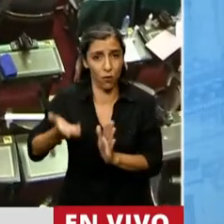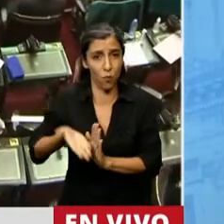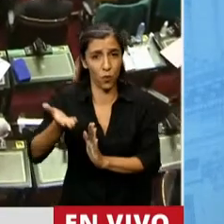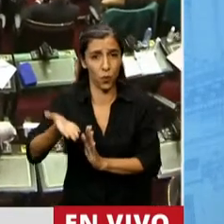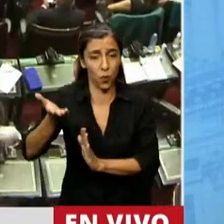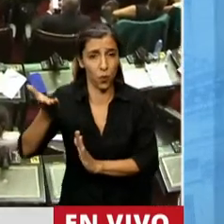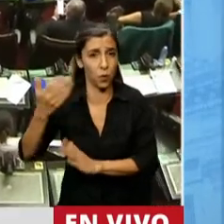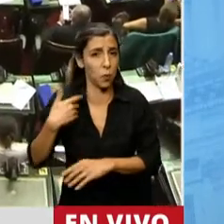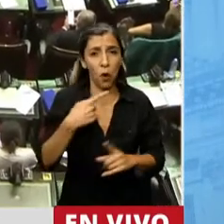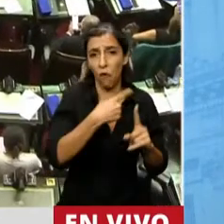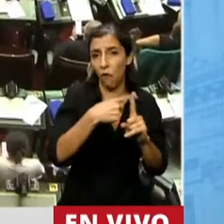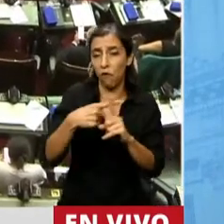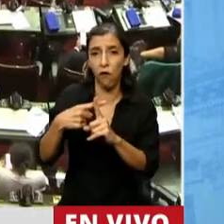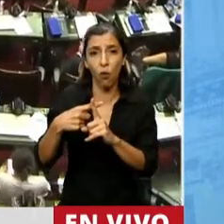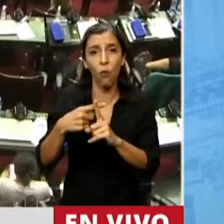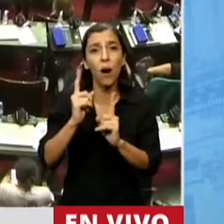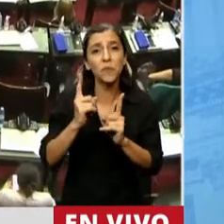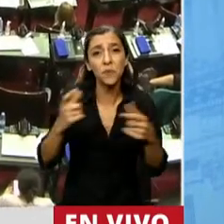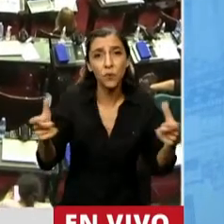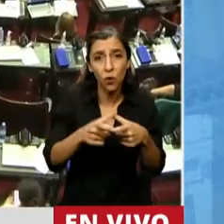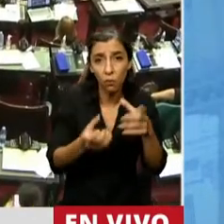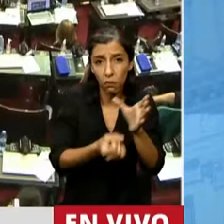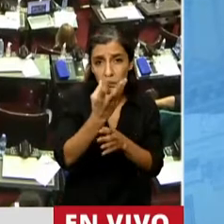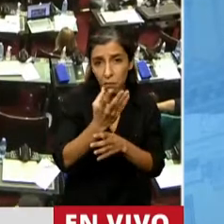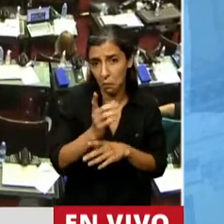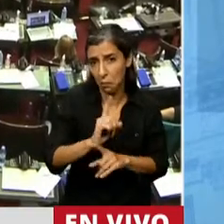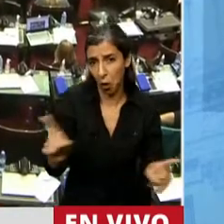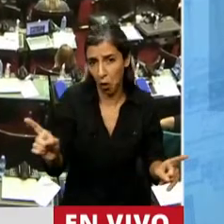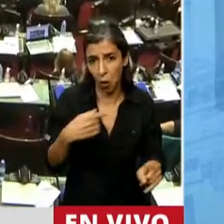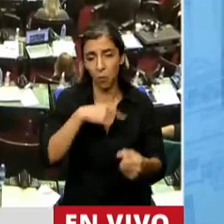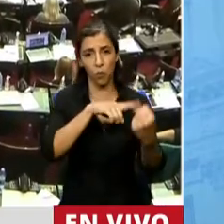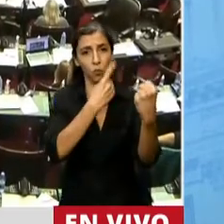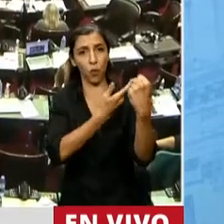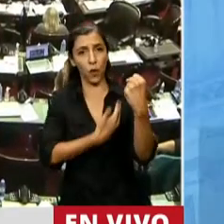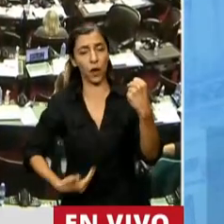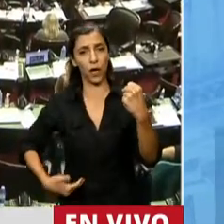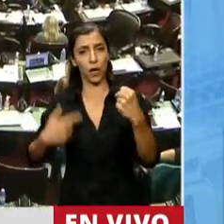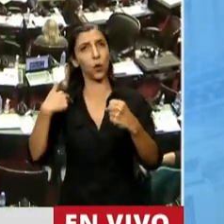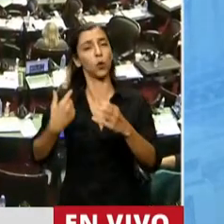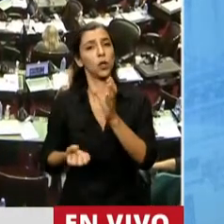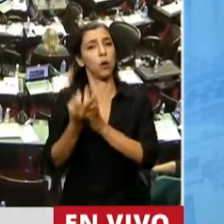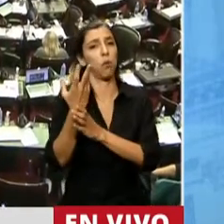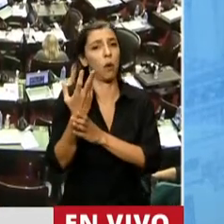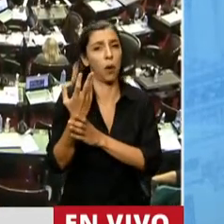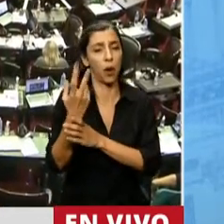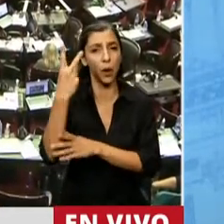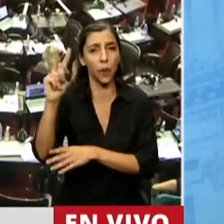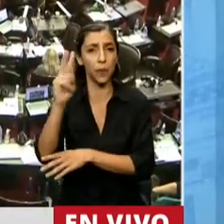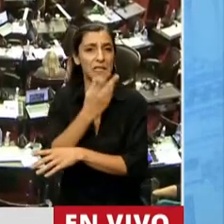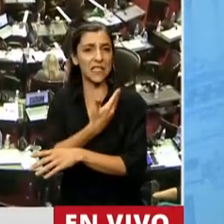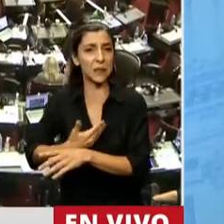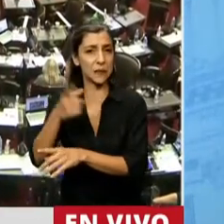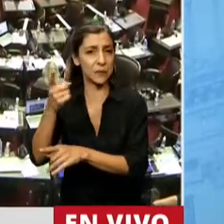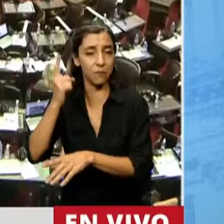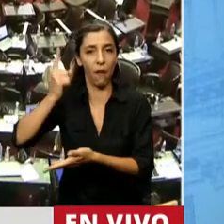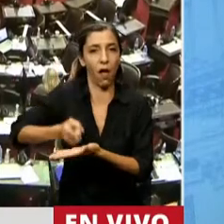esa comisión, salió del Ejecutivo y la terminó de definir la vicepresidente. El proyecto que hoy estamos debatiendo viene